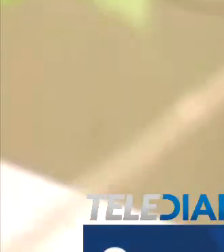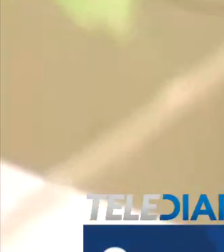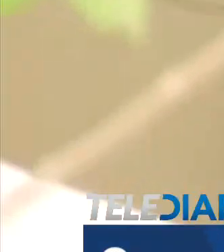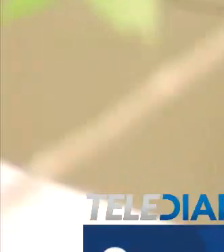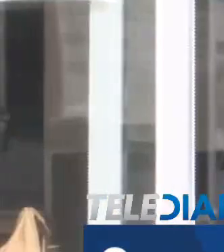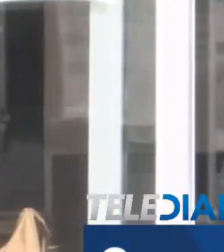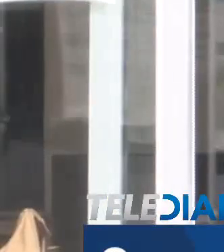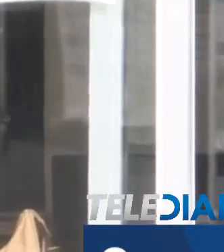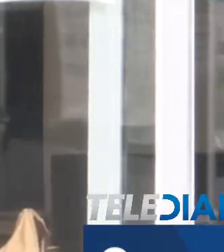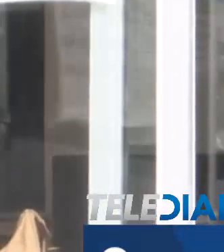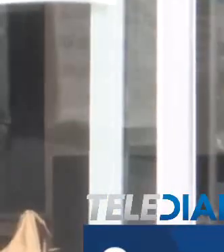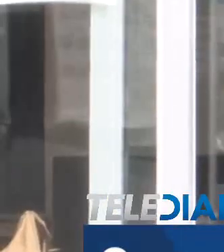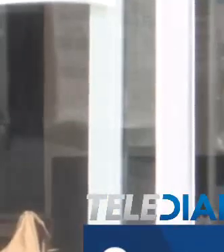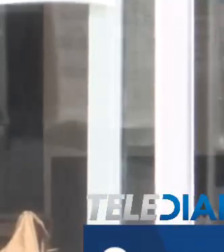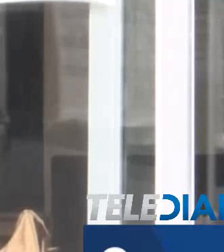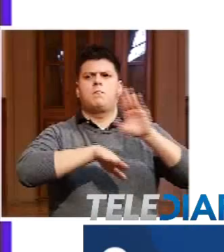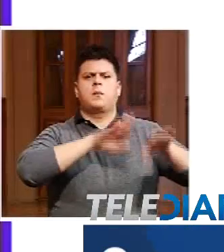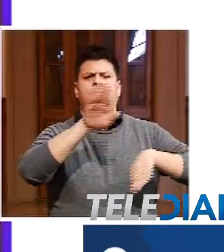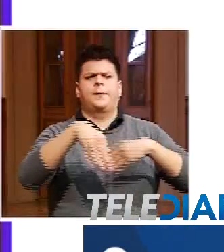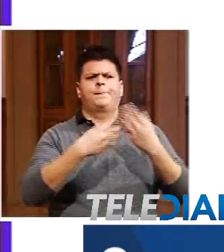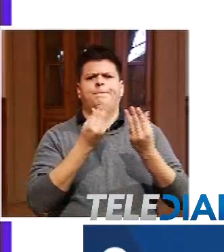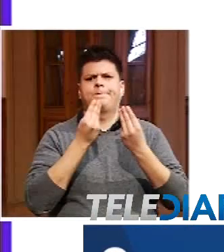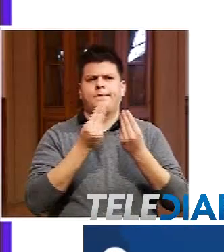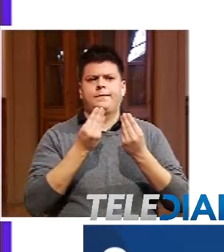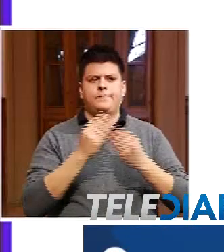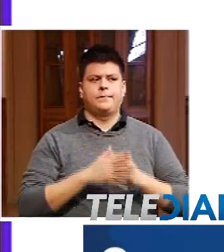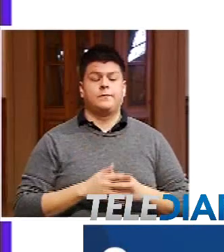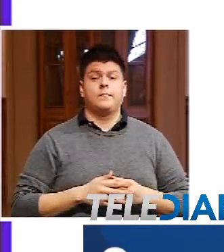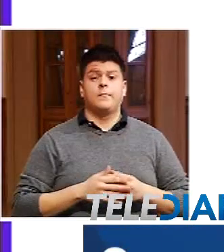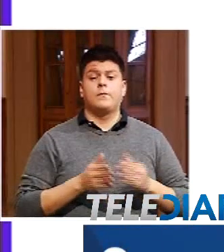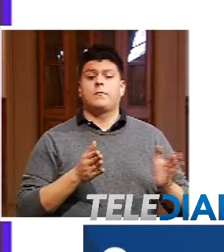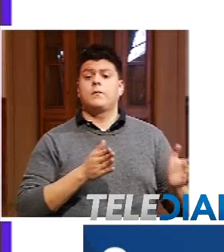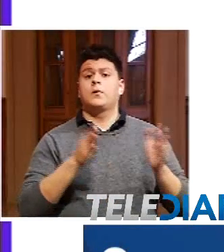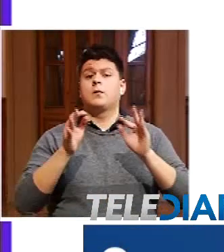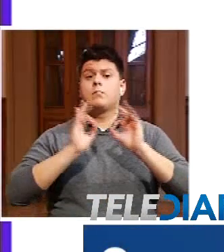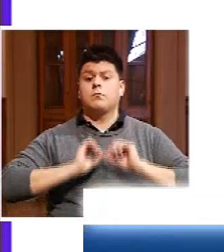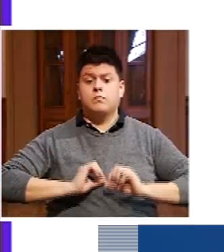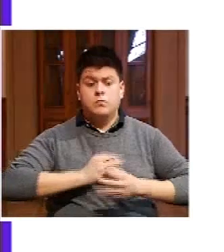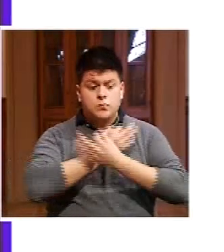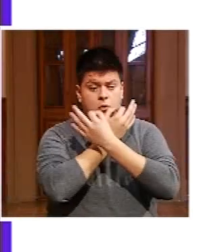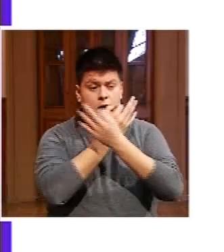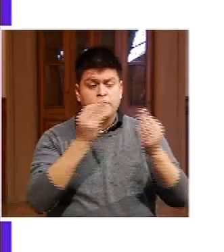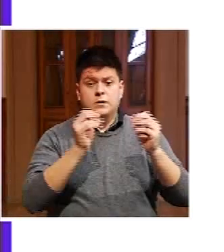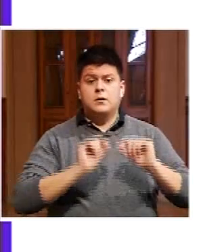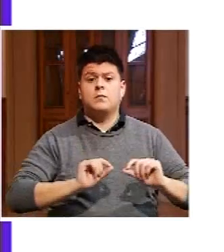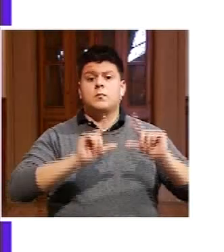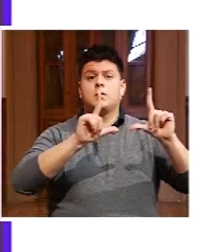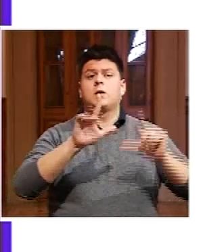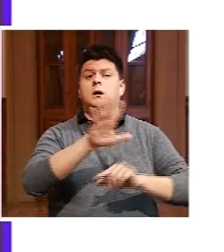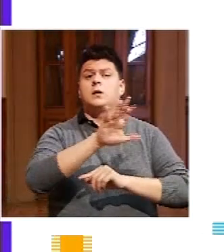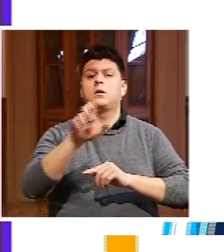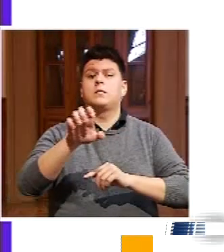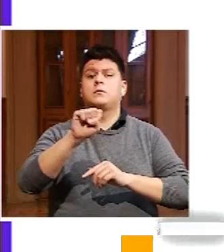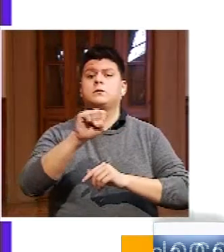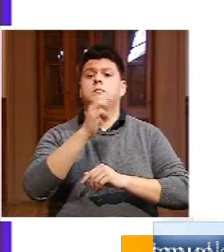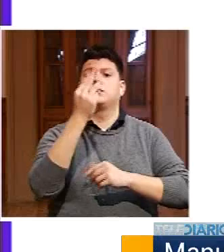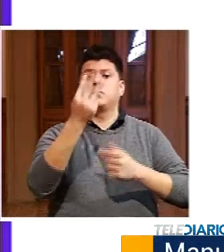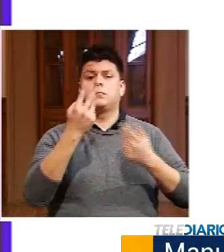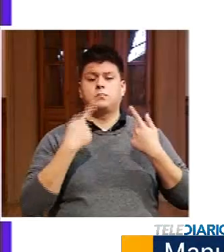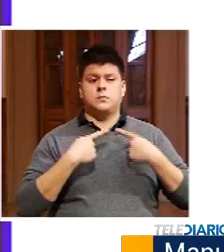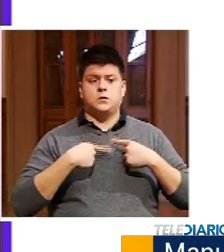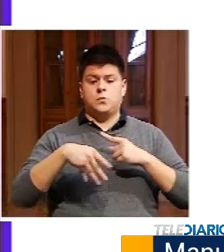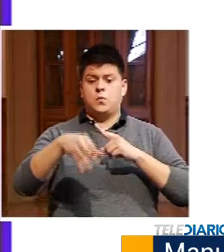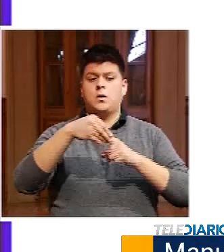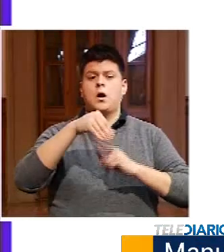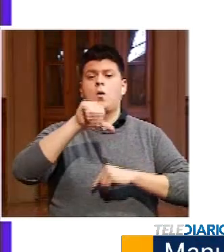además de 32 defunciones por COVID-19. Hoy tenemos 563 contagios, el día de hoy